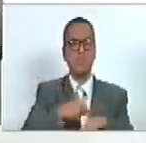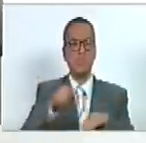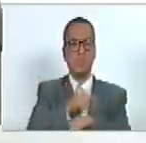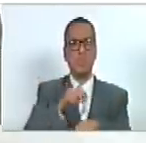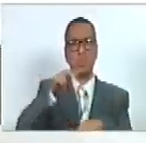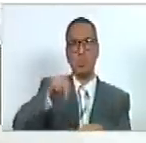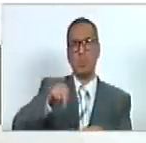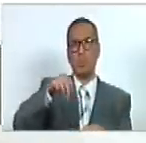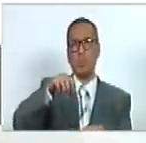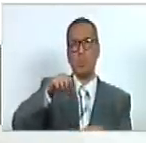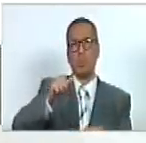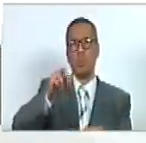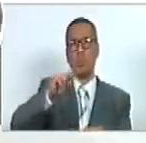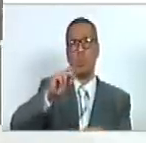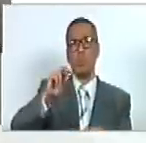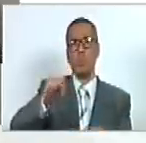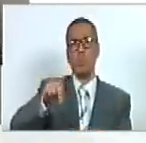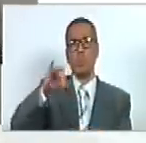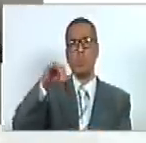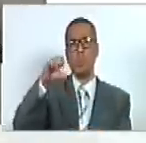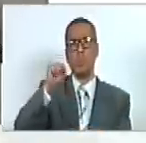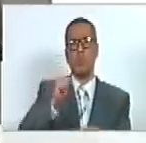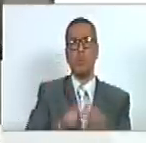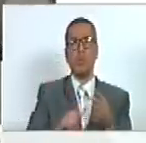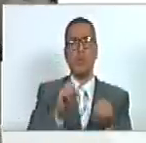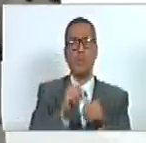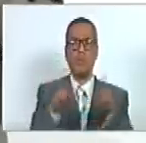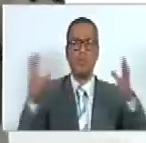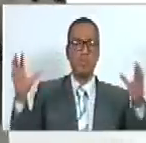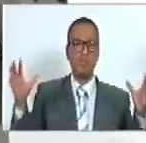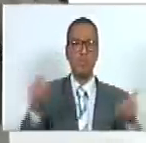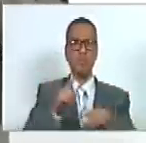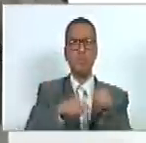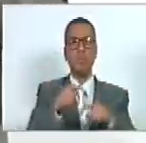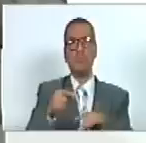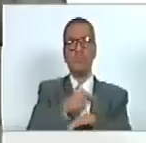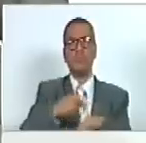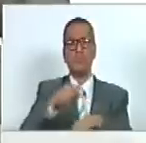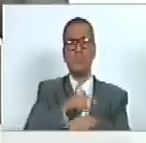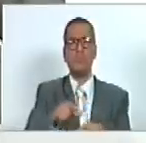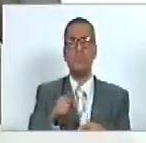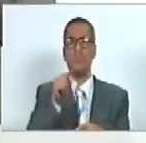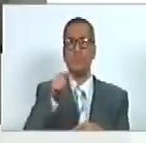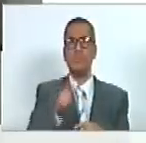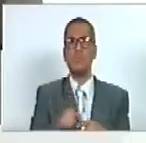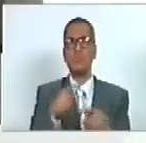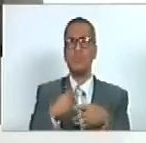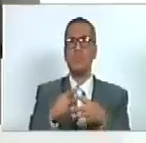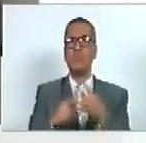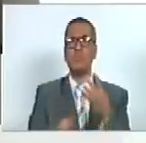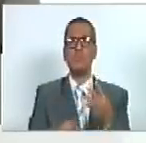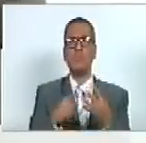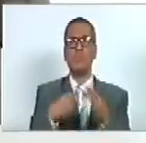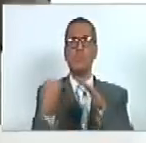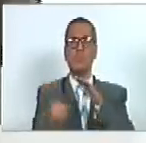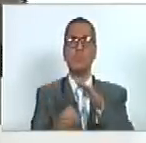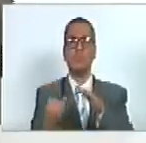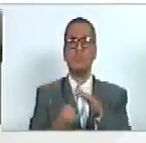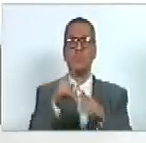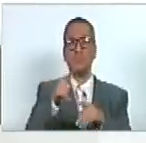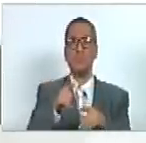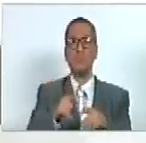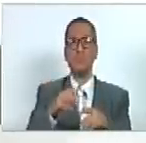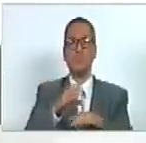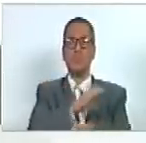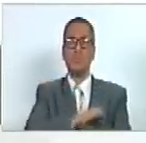Narnia que se les desmoronó en mil pedazos, entonces cualquier institución,